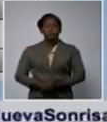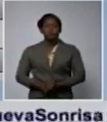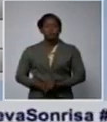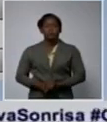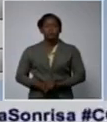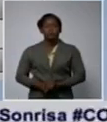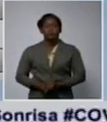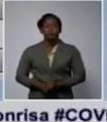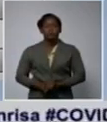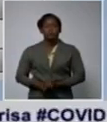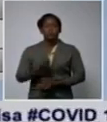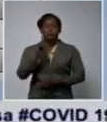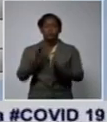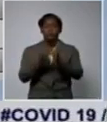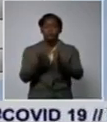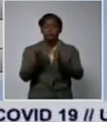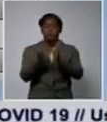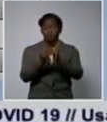a